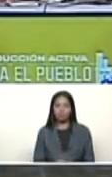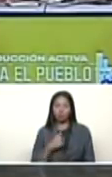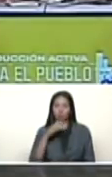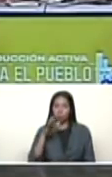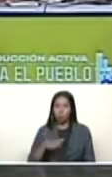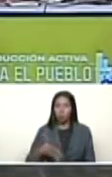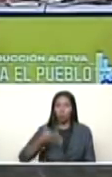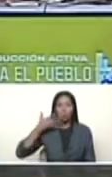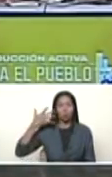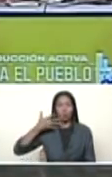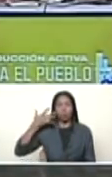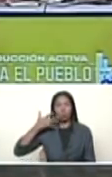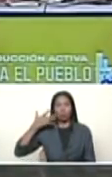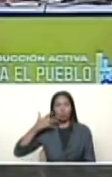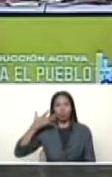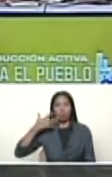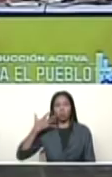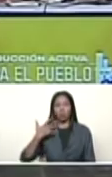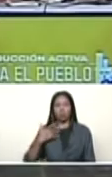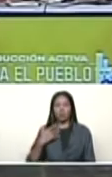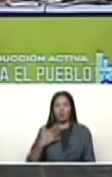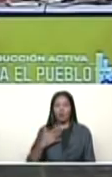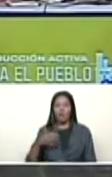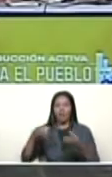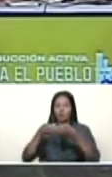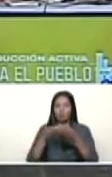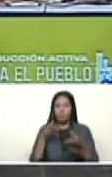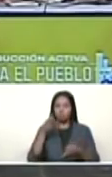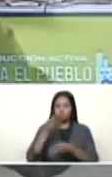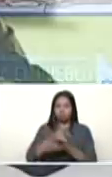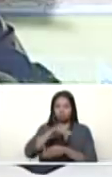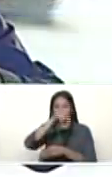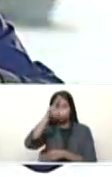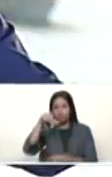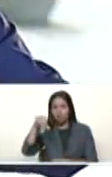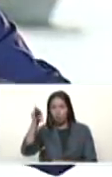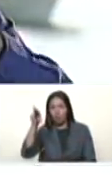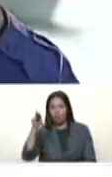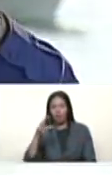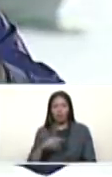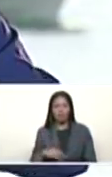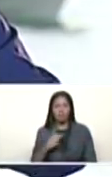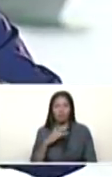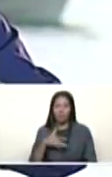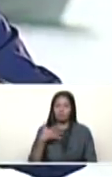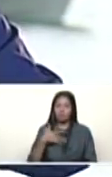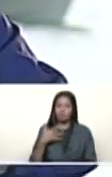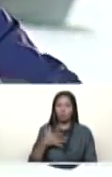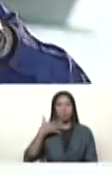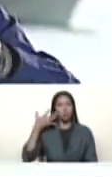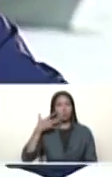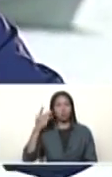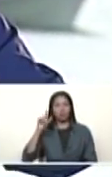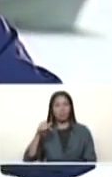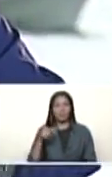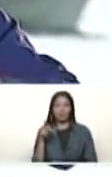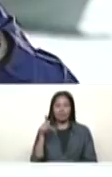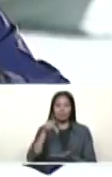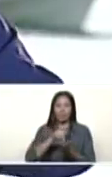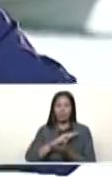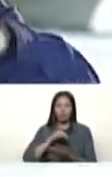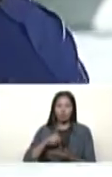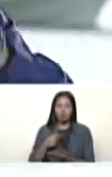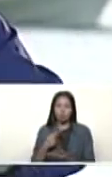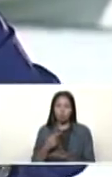Estoy orgulloso de la delegación que tenemos en Noruega y estoy orgulloso de que estemos